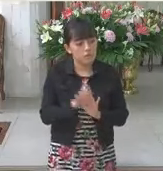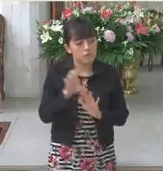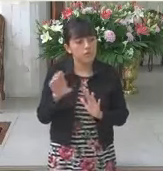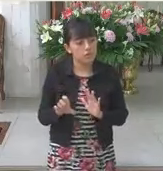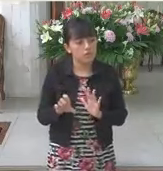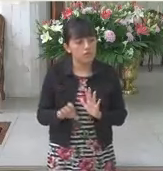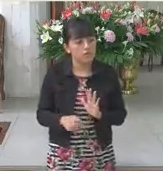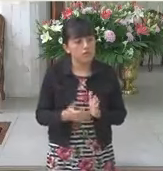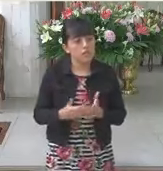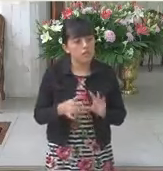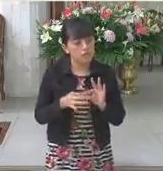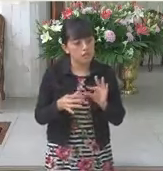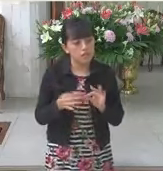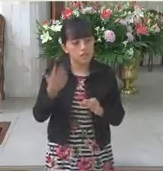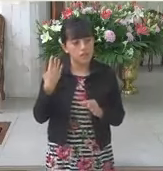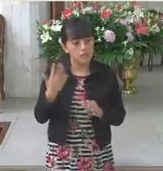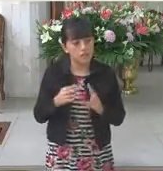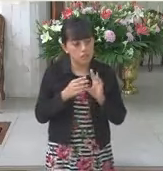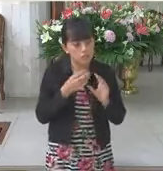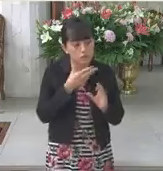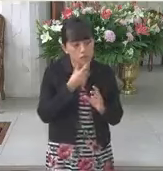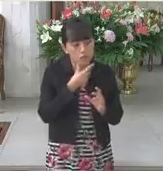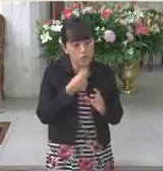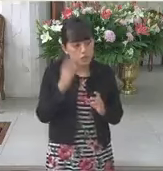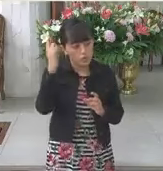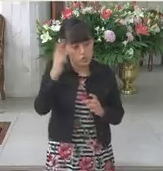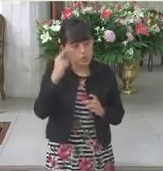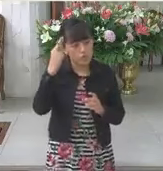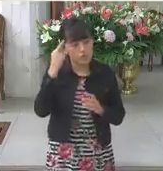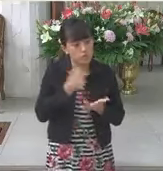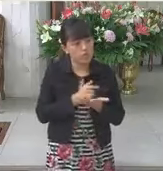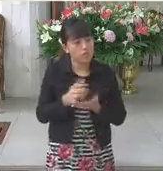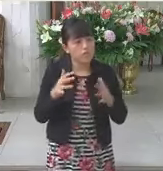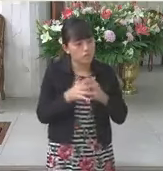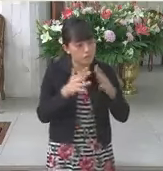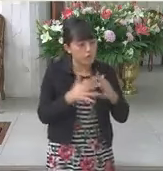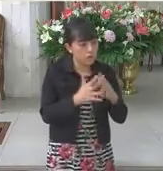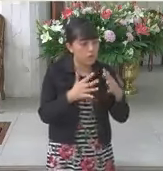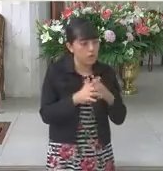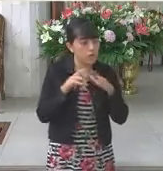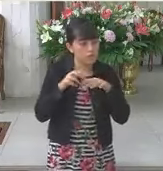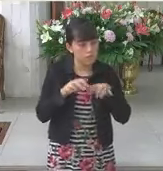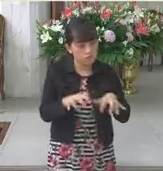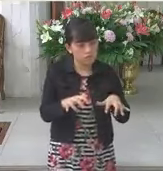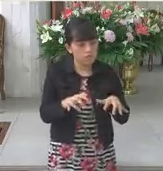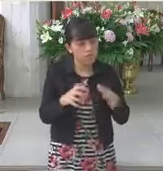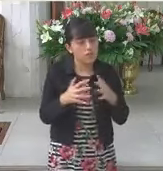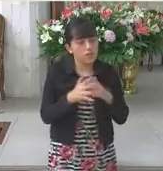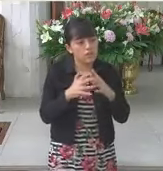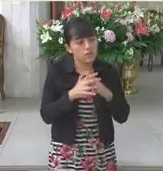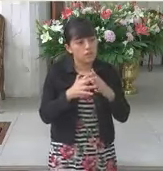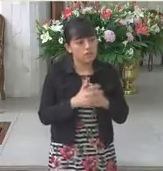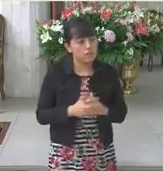de por medio no solo prestigio no solo capital sino la vida